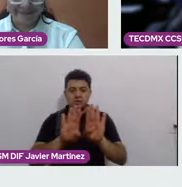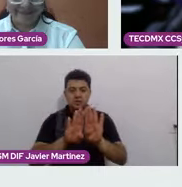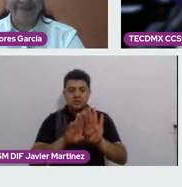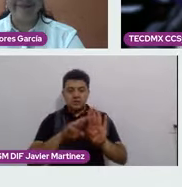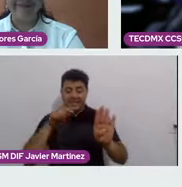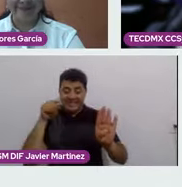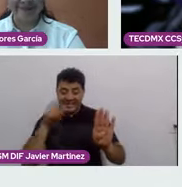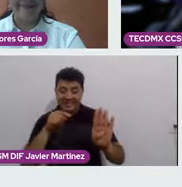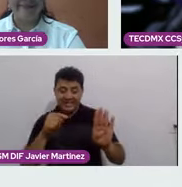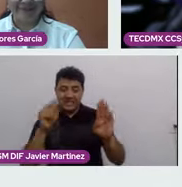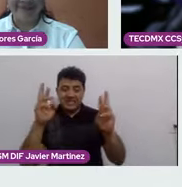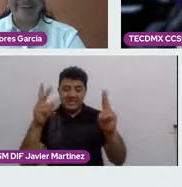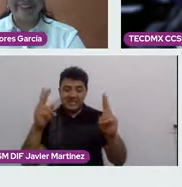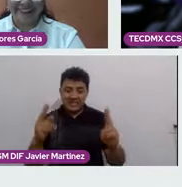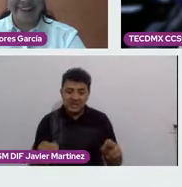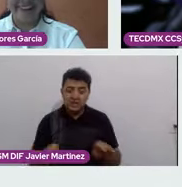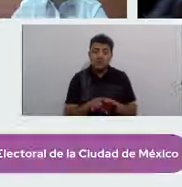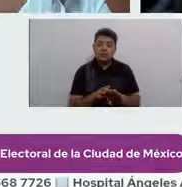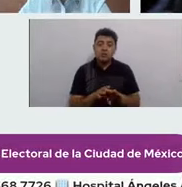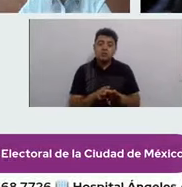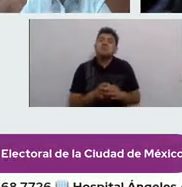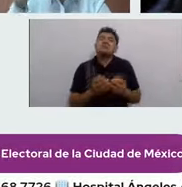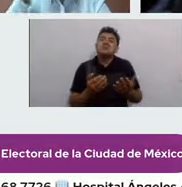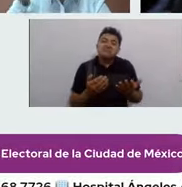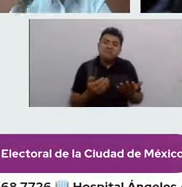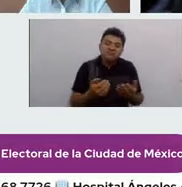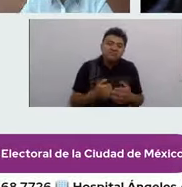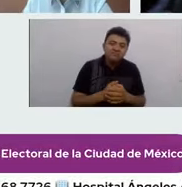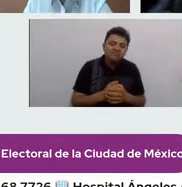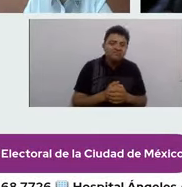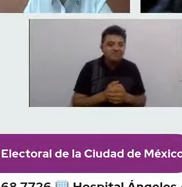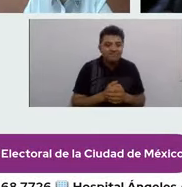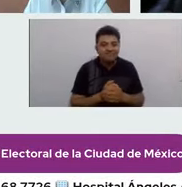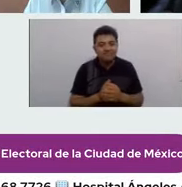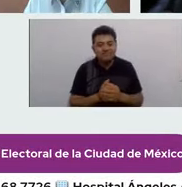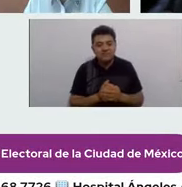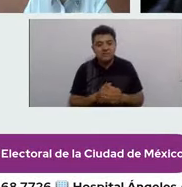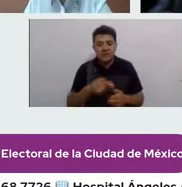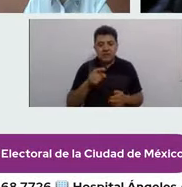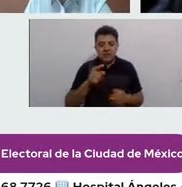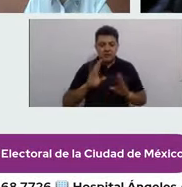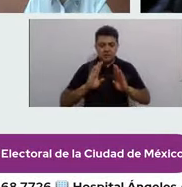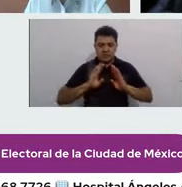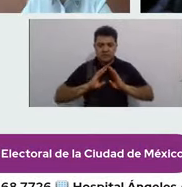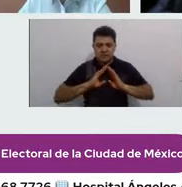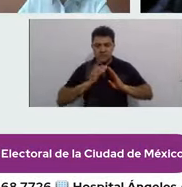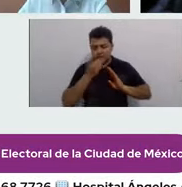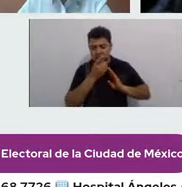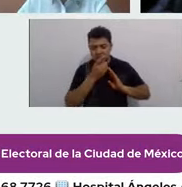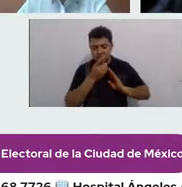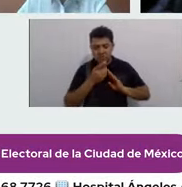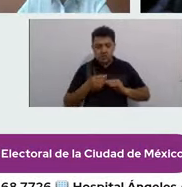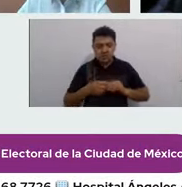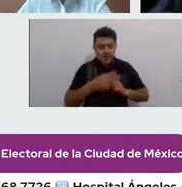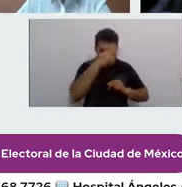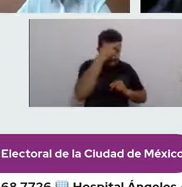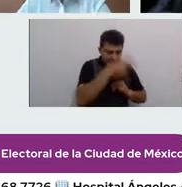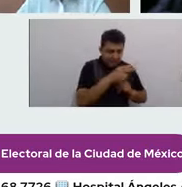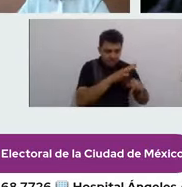Soy mexicano, soy patriota. Y como decimos en la Marina, para servir a México. Muchas gracias por su